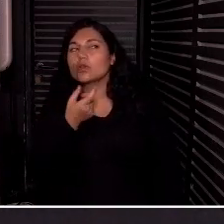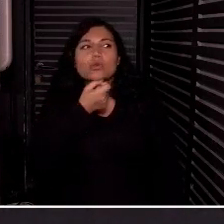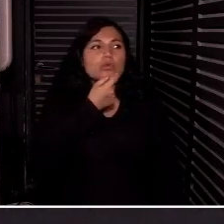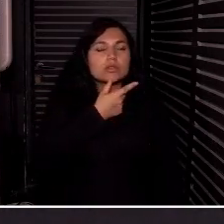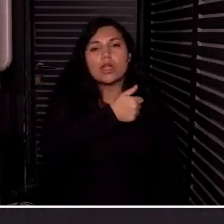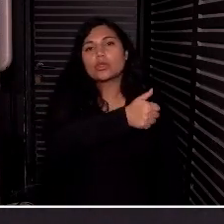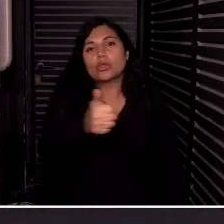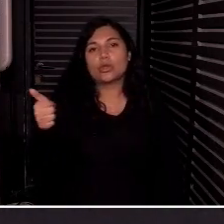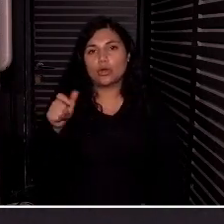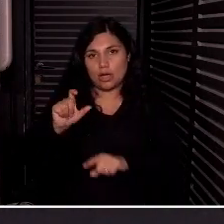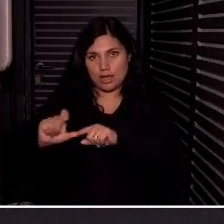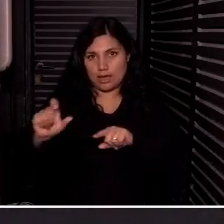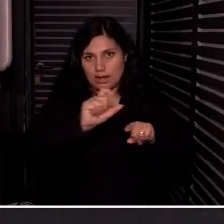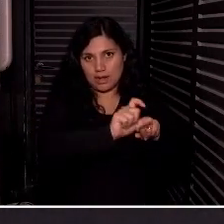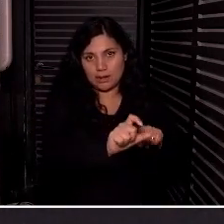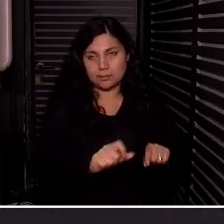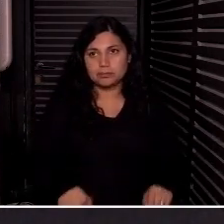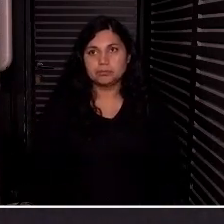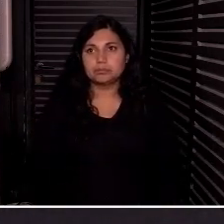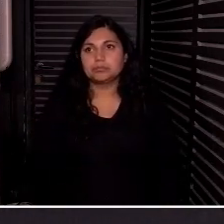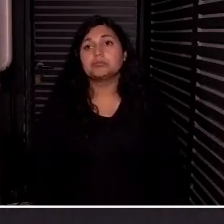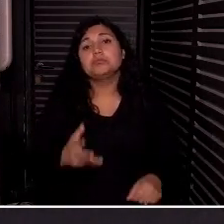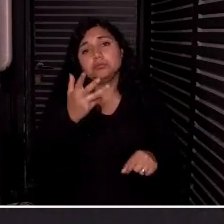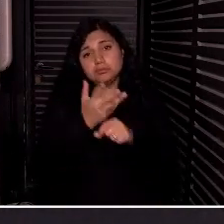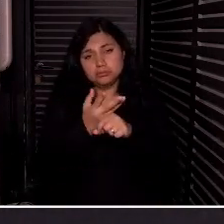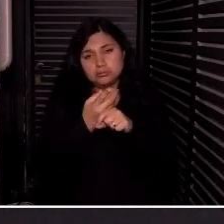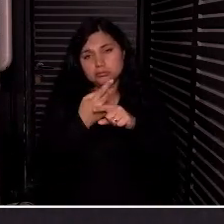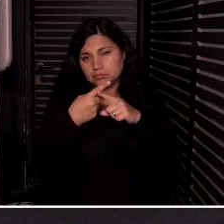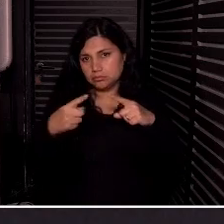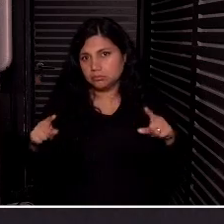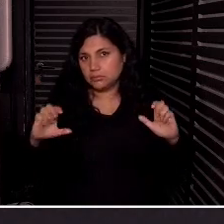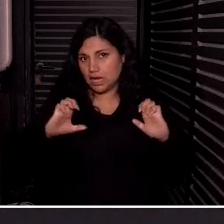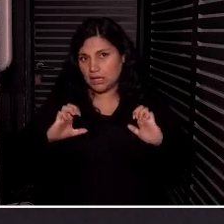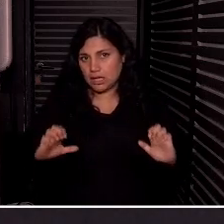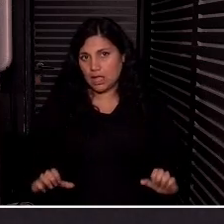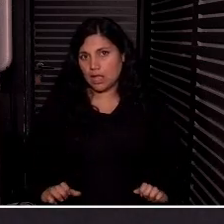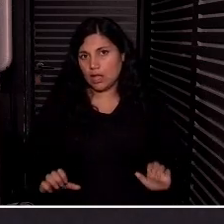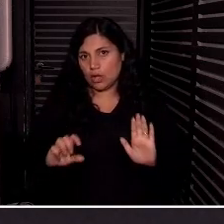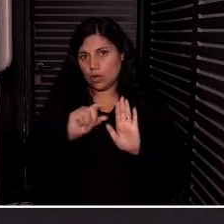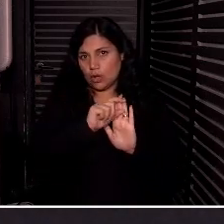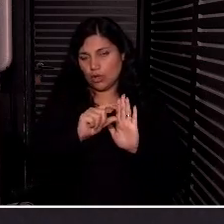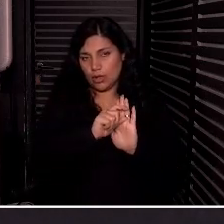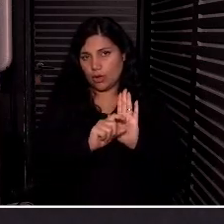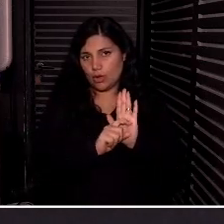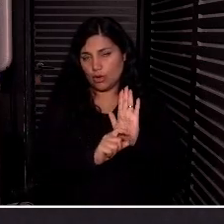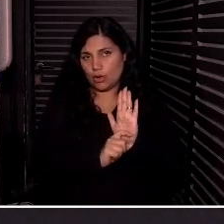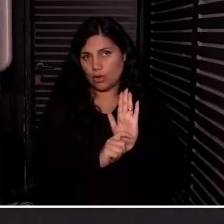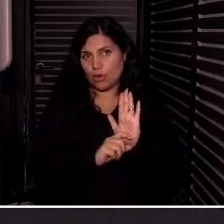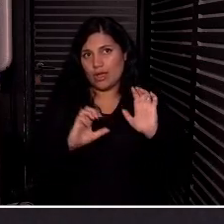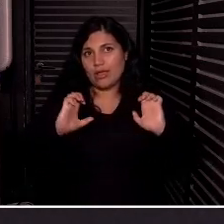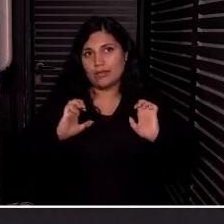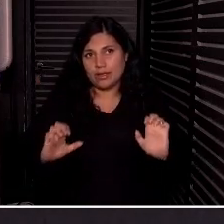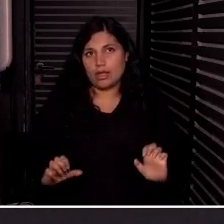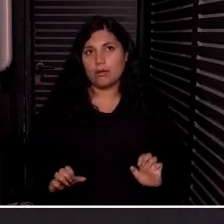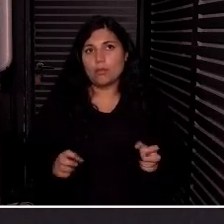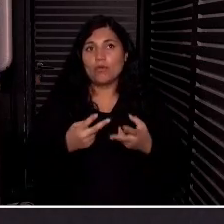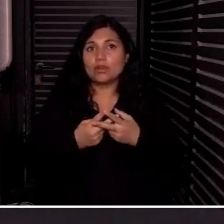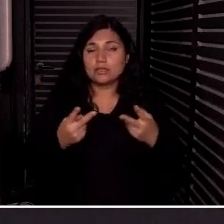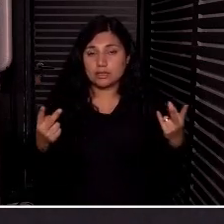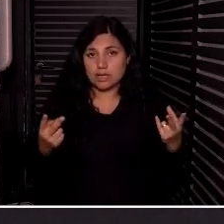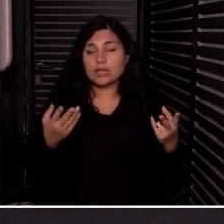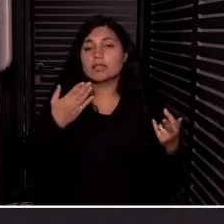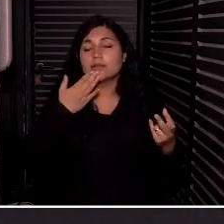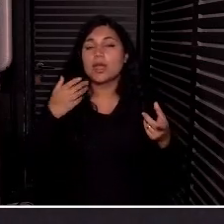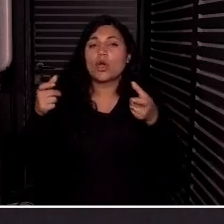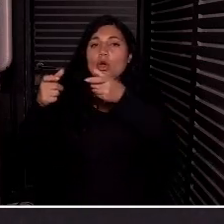No por otra parte Existen varios códigos de ética en el ámbito de las comunicaciones el código chileno de ética publicitaria está el